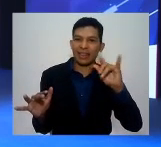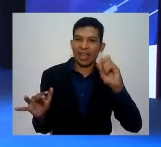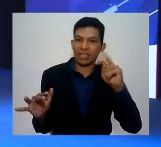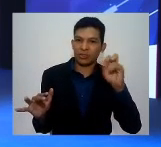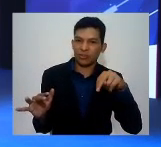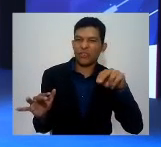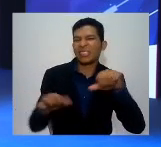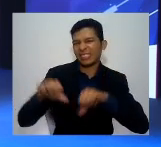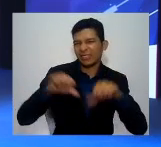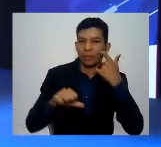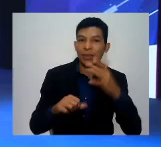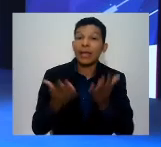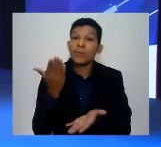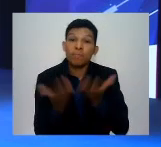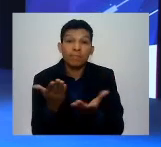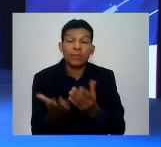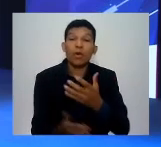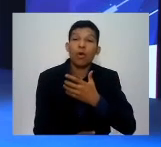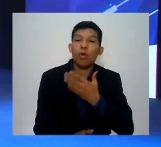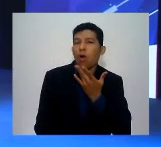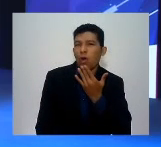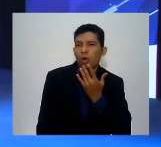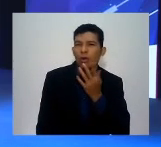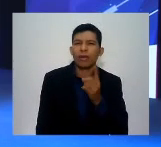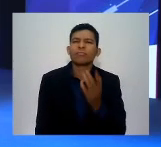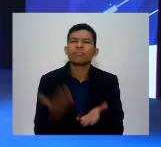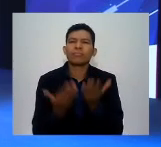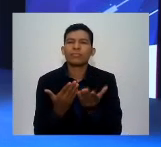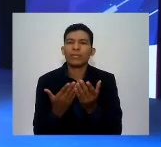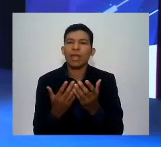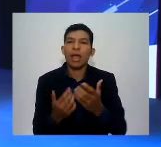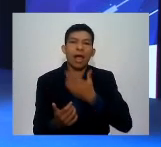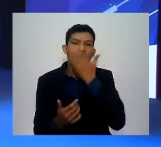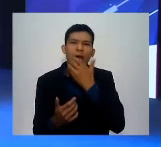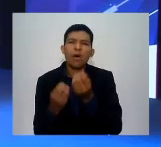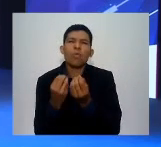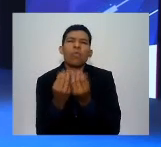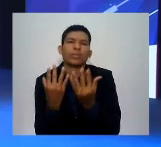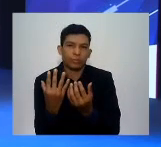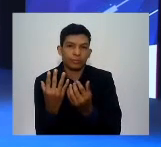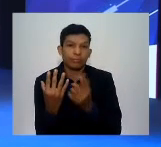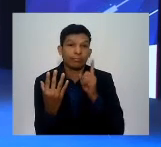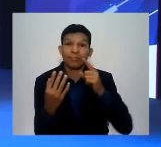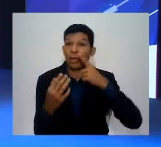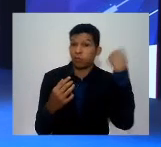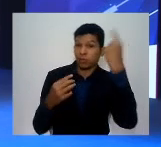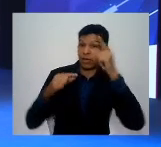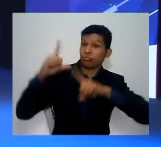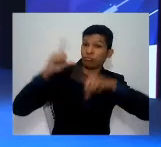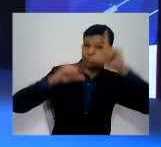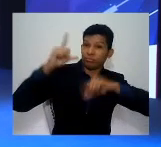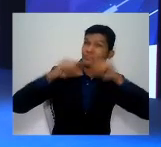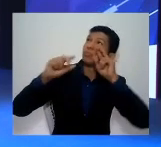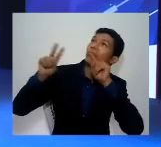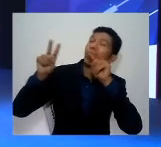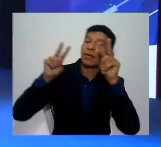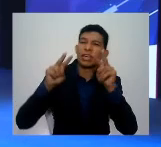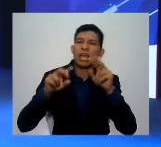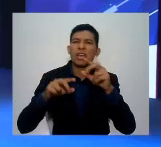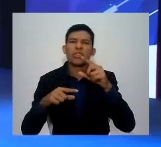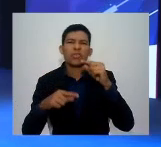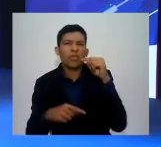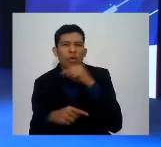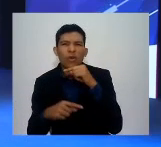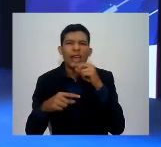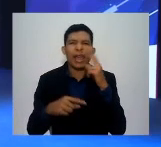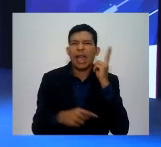muy bonito. Pero hay que tener en cuenta que los dispositivos que se utilizan en la medicina pues, implican cierto riesgo.